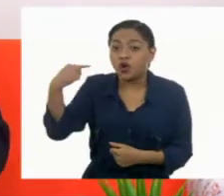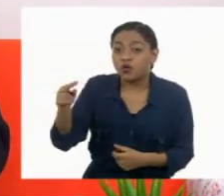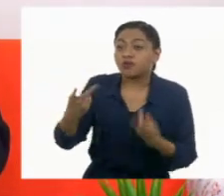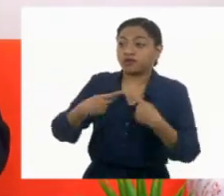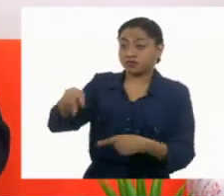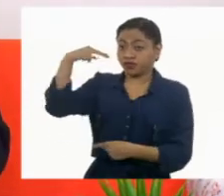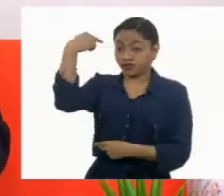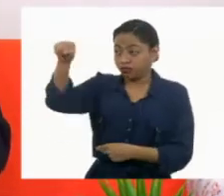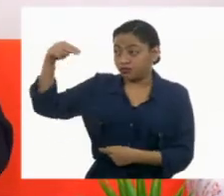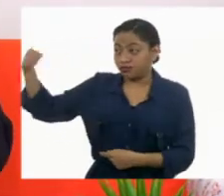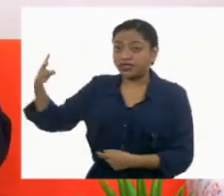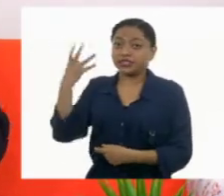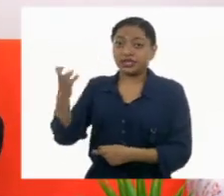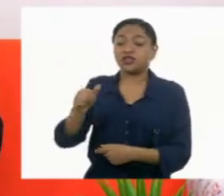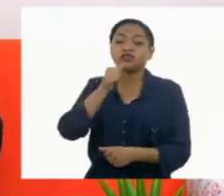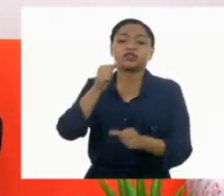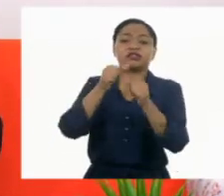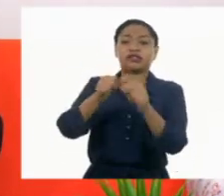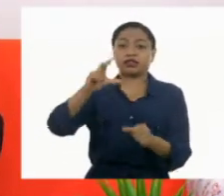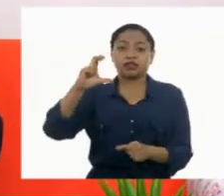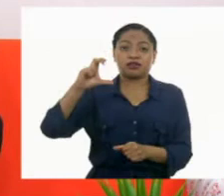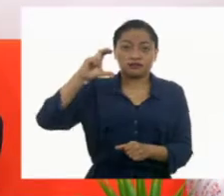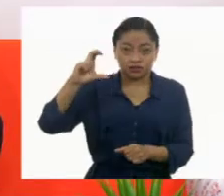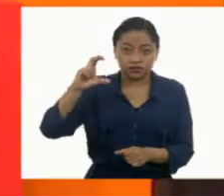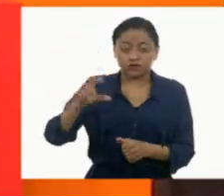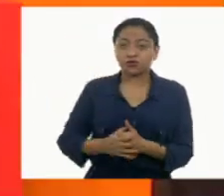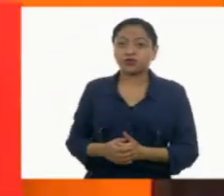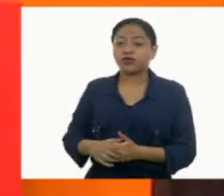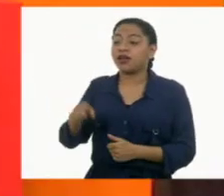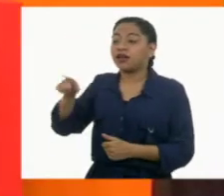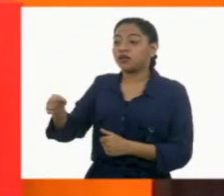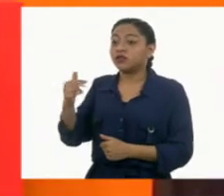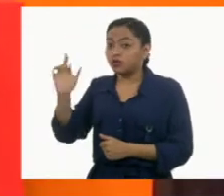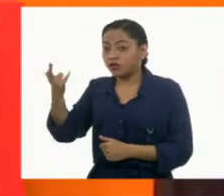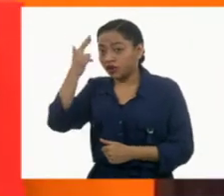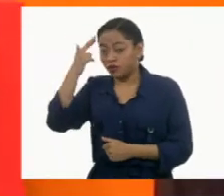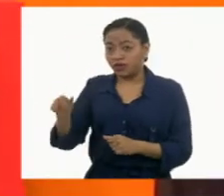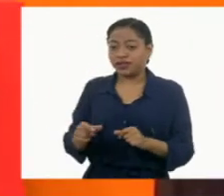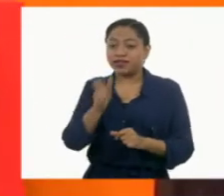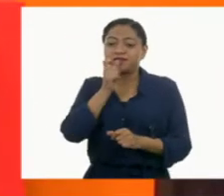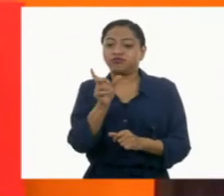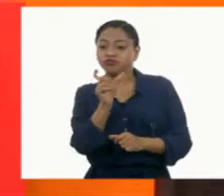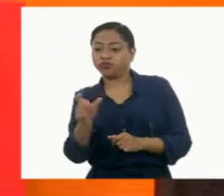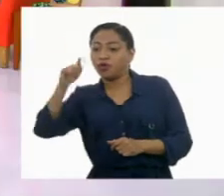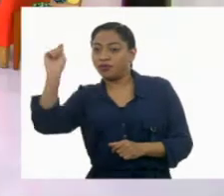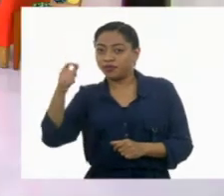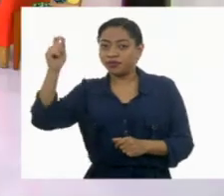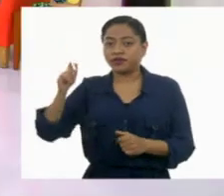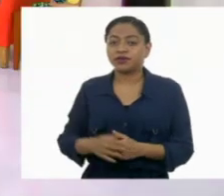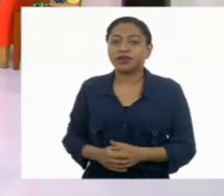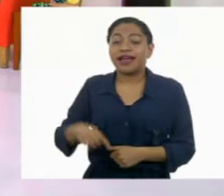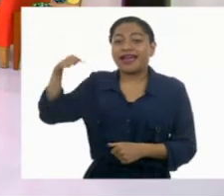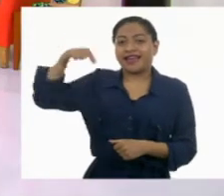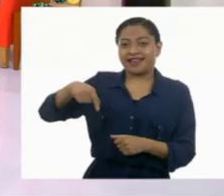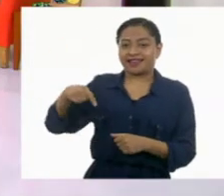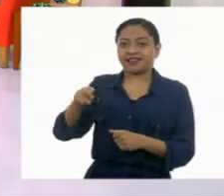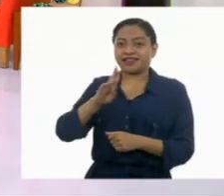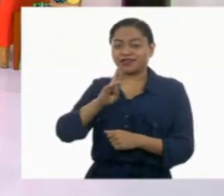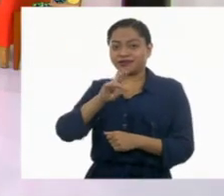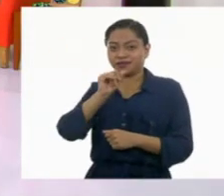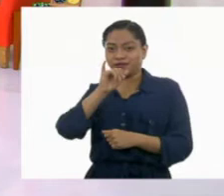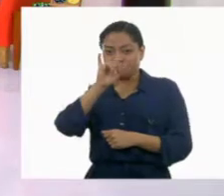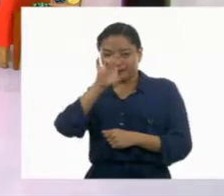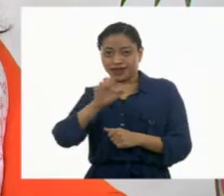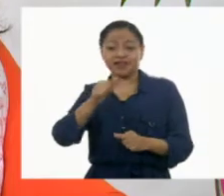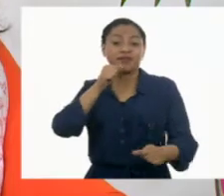escriben con mayúscula, recuerda que esta palabra lleva una vocal acentuada y como en braille es distinta la vocal que no lleva acento a la vocal que